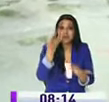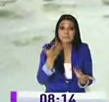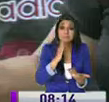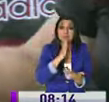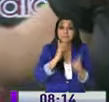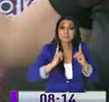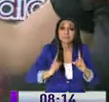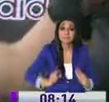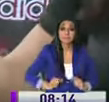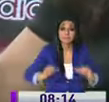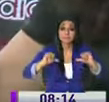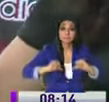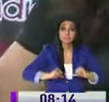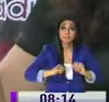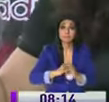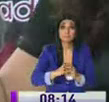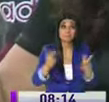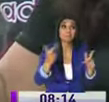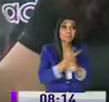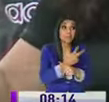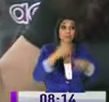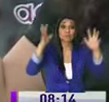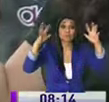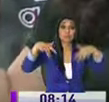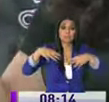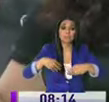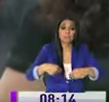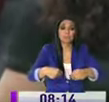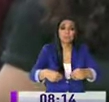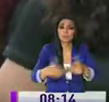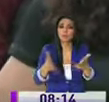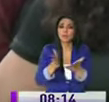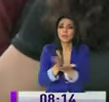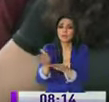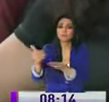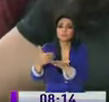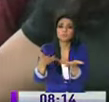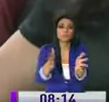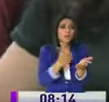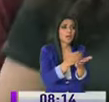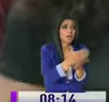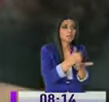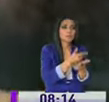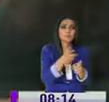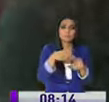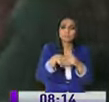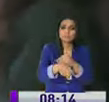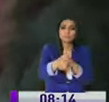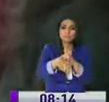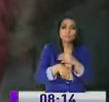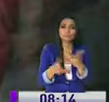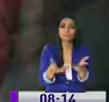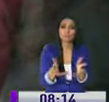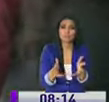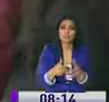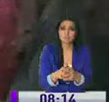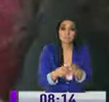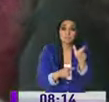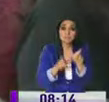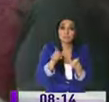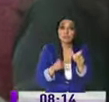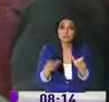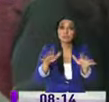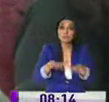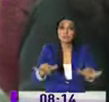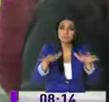nuestra salud que cuando llueve se vuelve puro lodo entonces no tenemos otro acceso no tenemos otro acceso de salida porque porque aquí los moradores